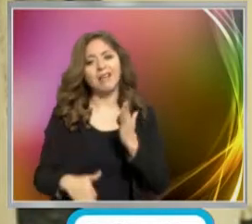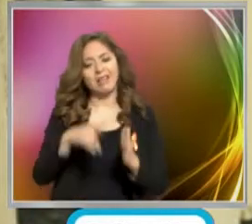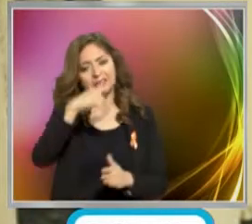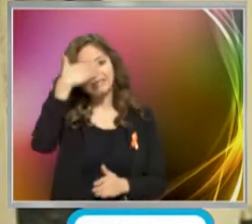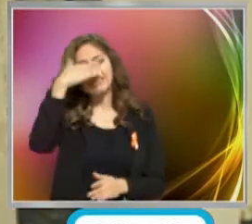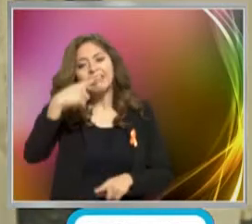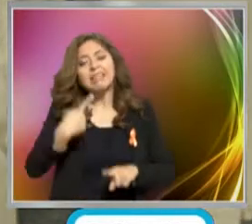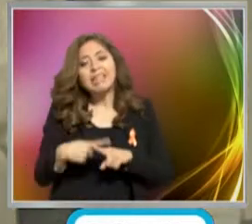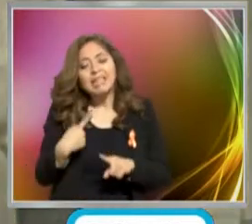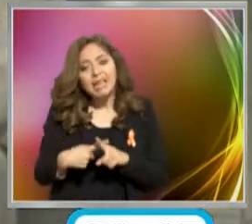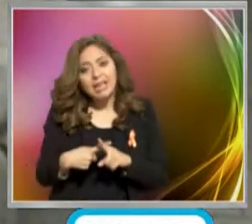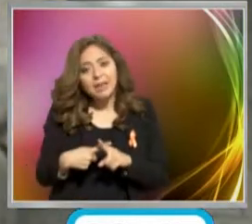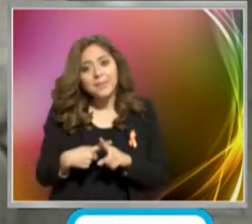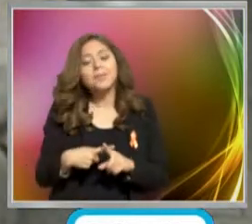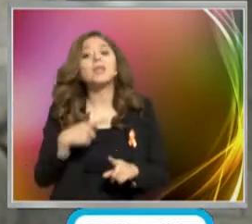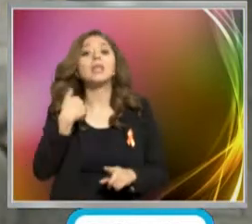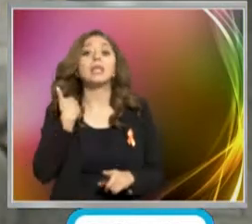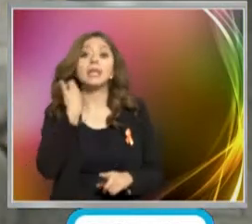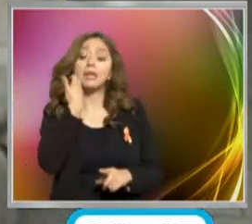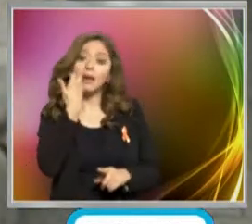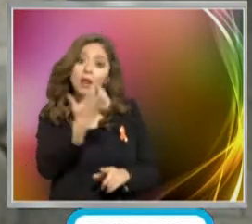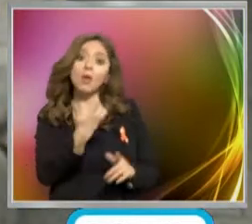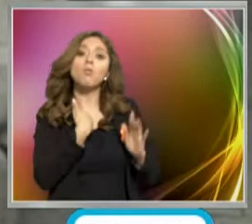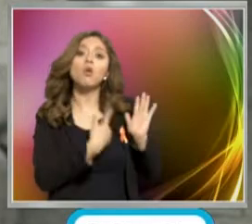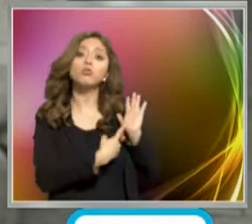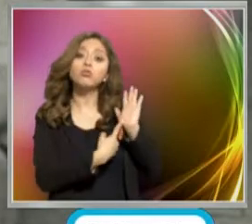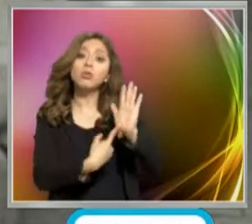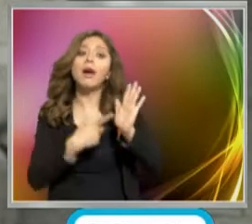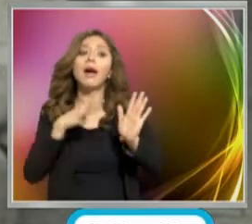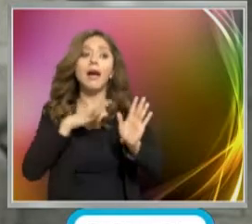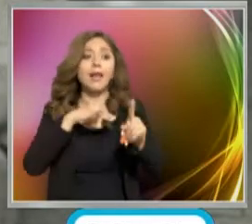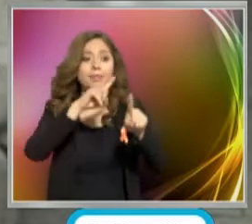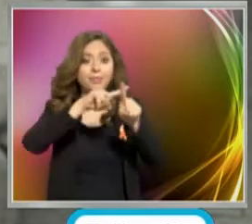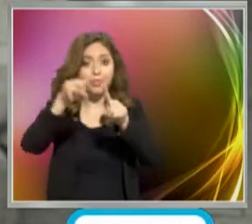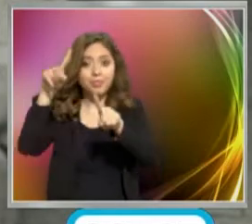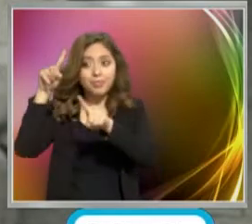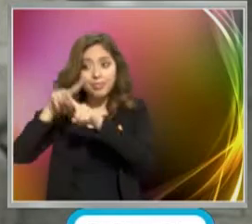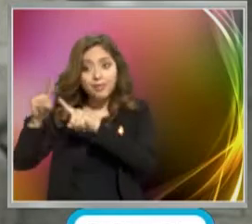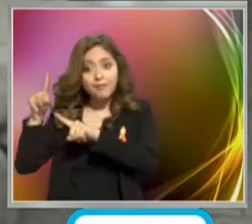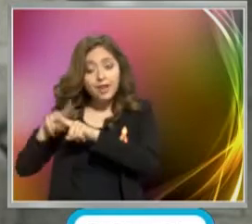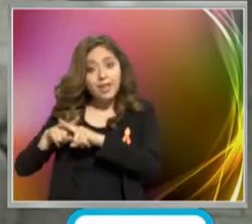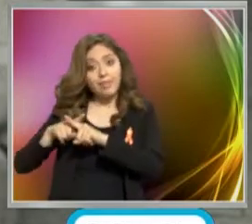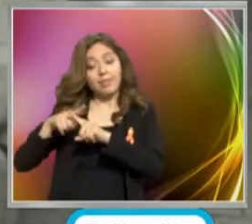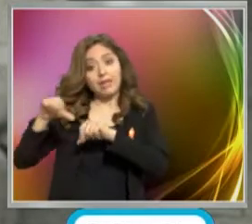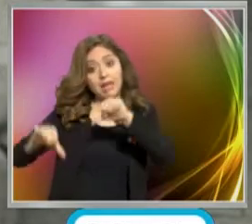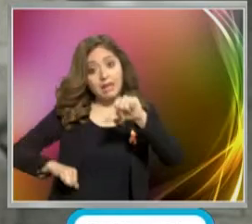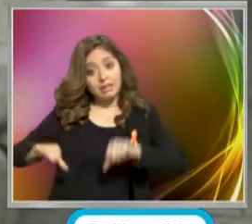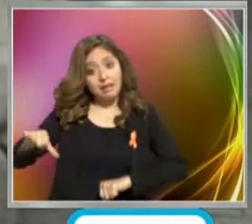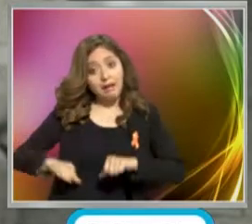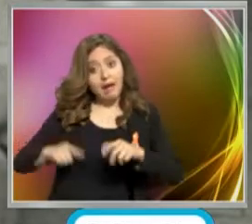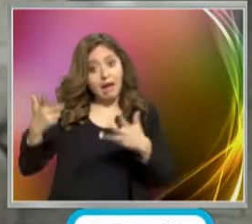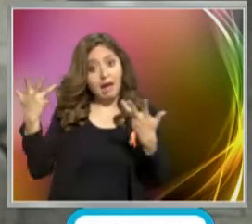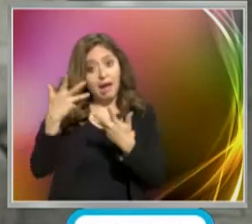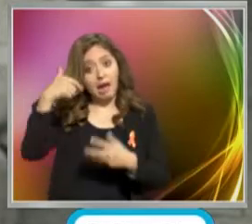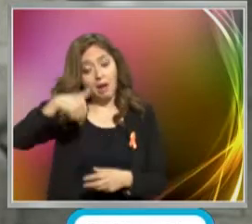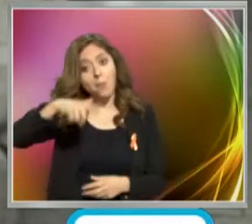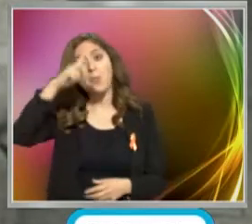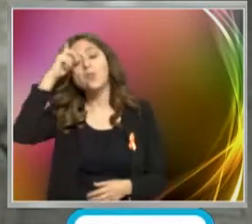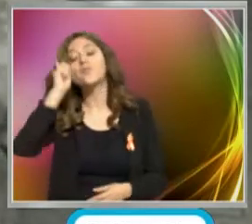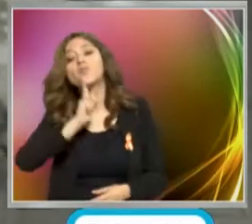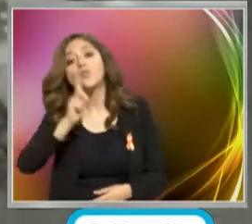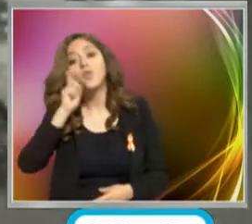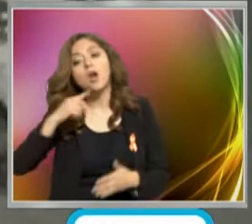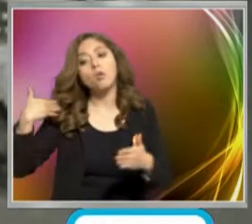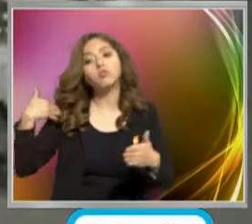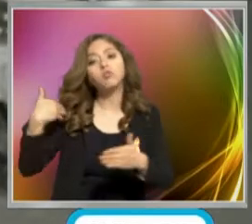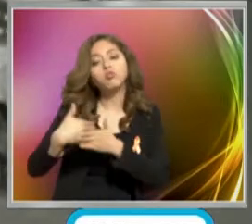pretendemos también mostrar con ello la diversidad de papeles que ha fungido la mujer en México y realmente